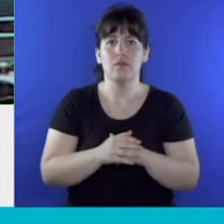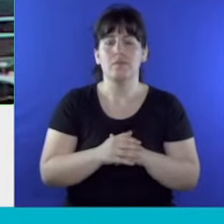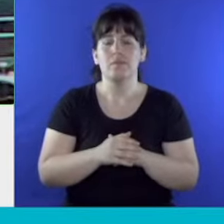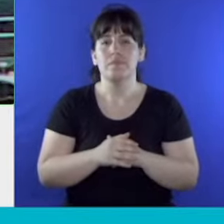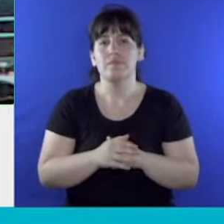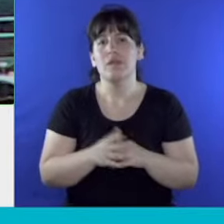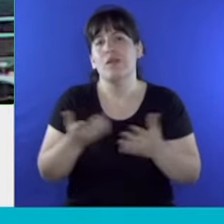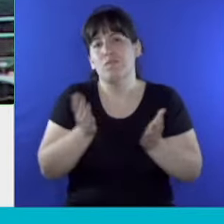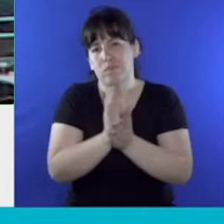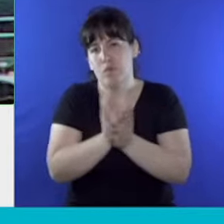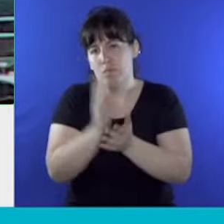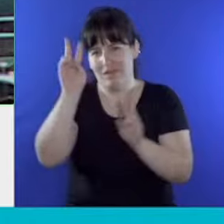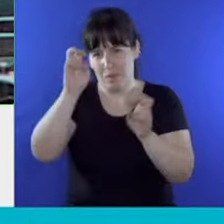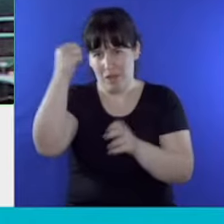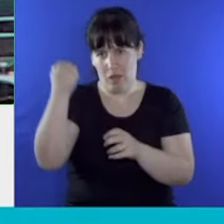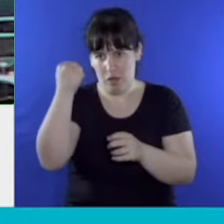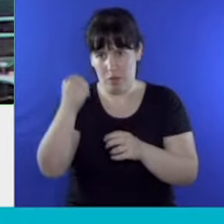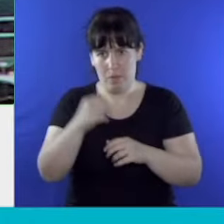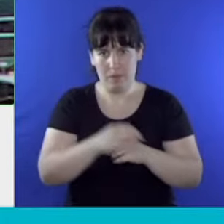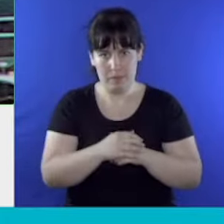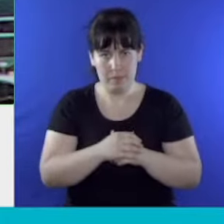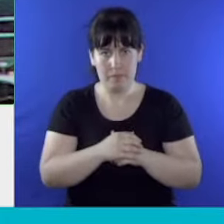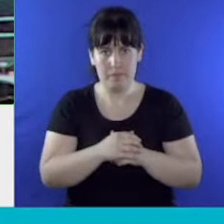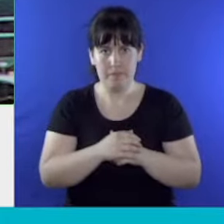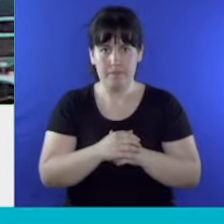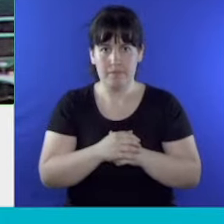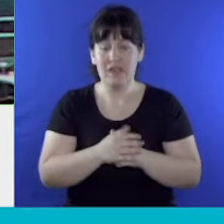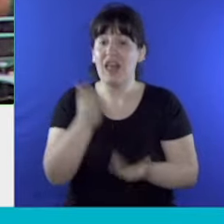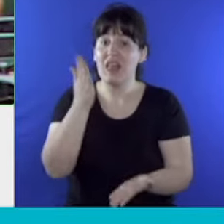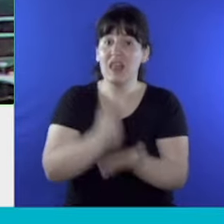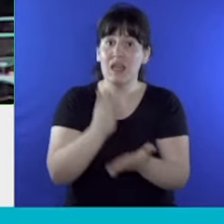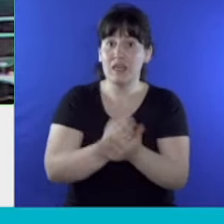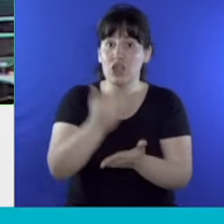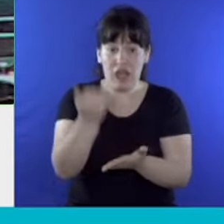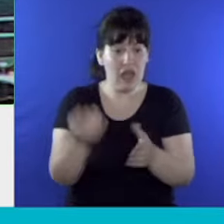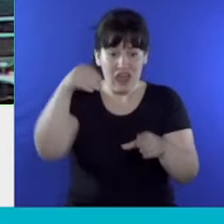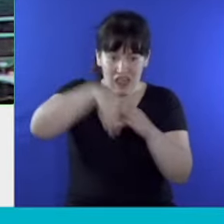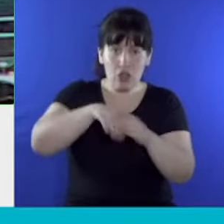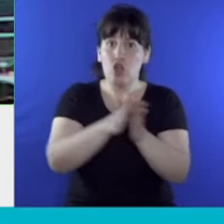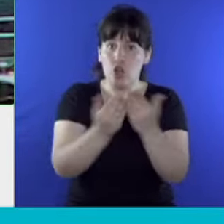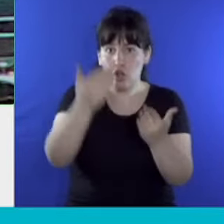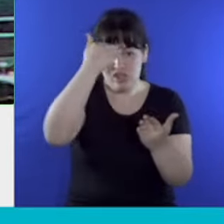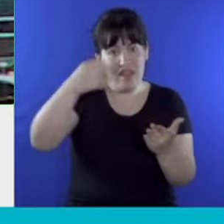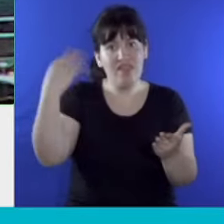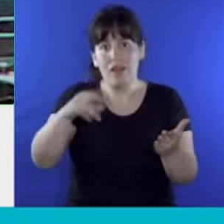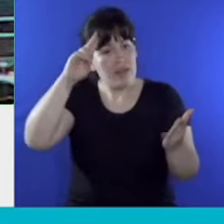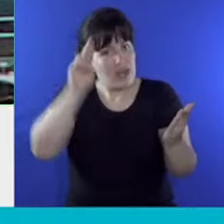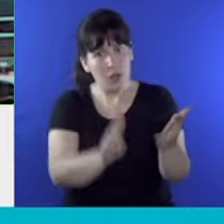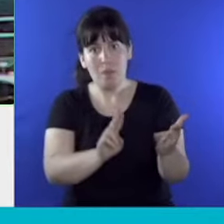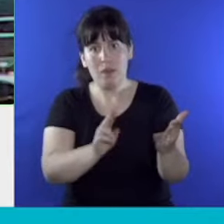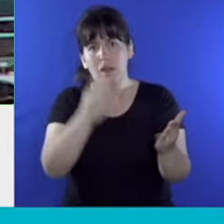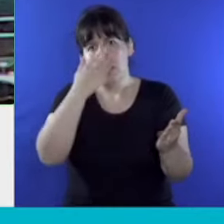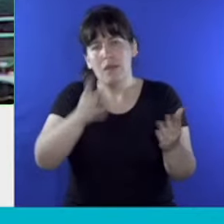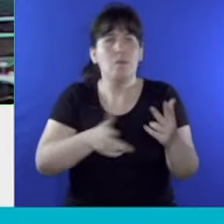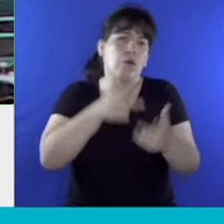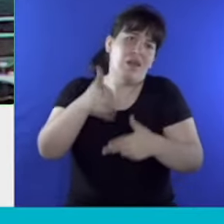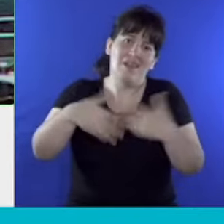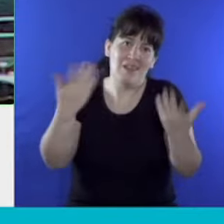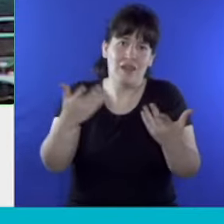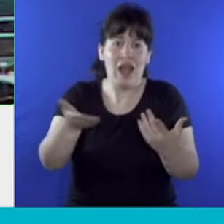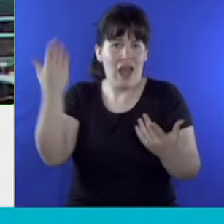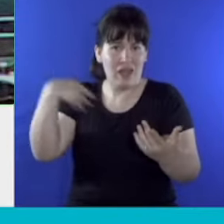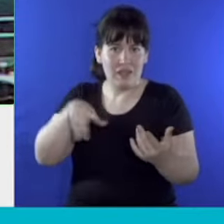economía, que refiere a la economía. Hay derechos que están en la Constitución y que deben ser respetados. Después se puede venir a decir, como se dijo hace un rato